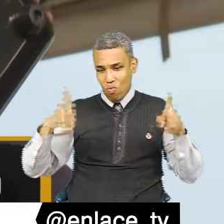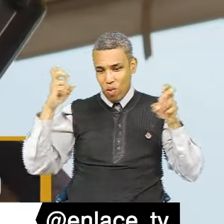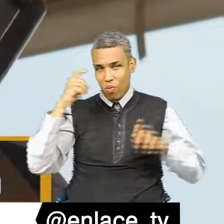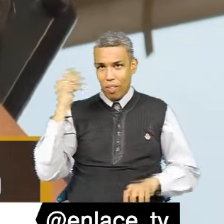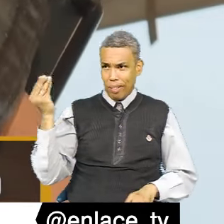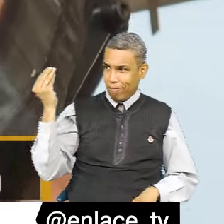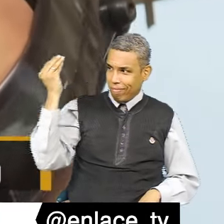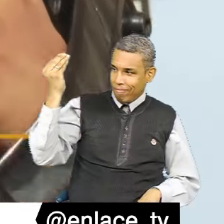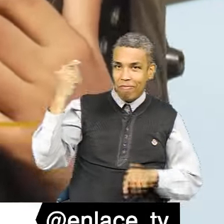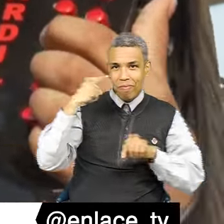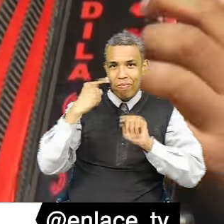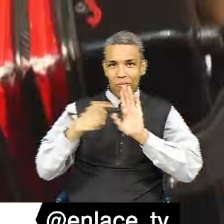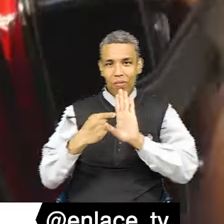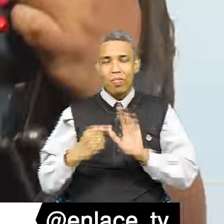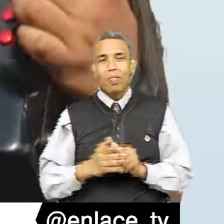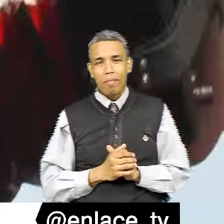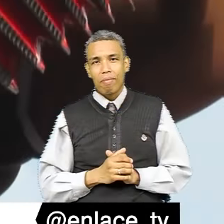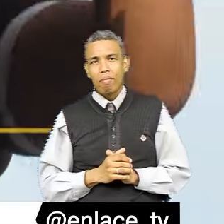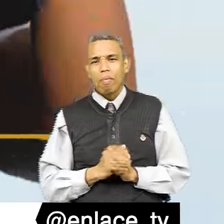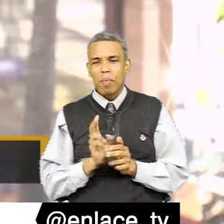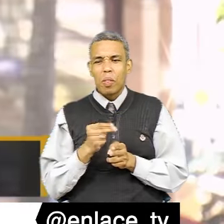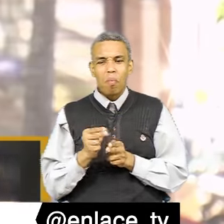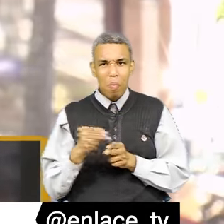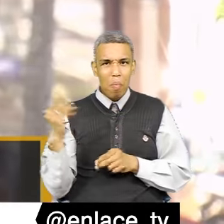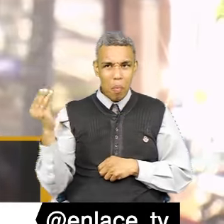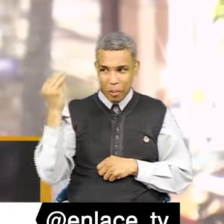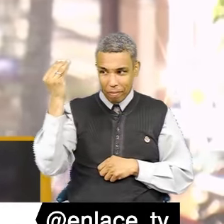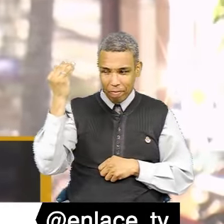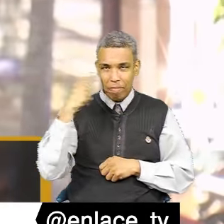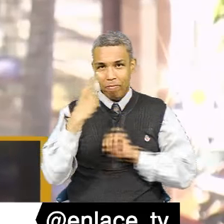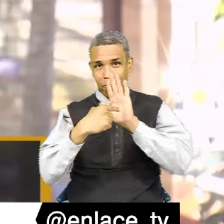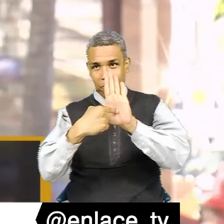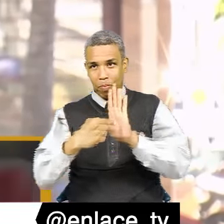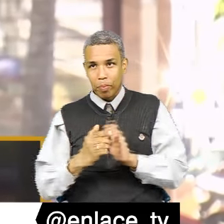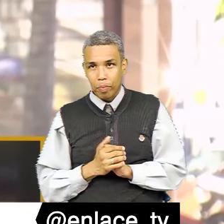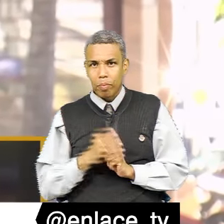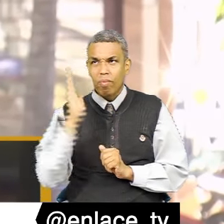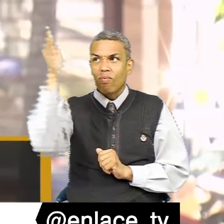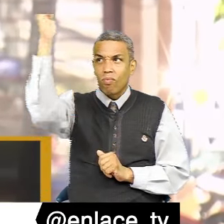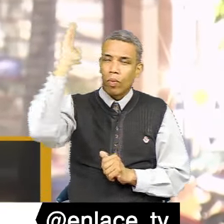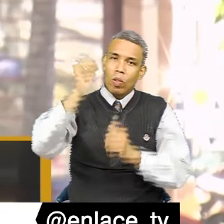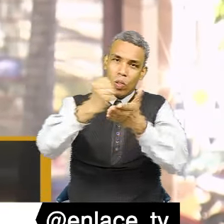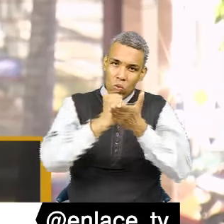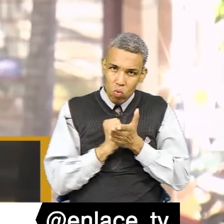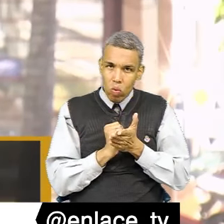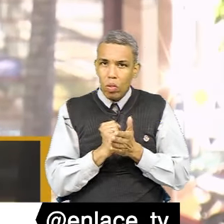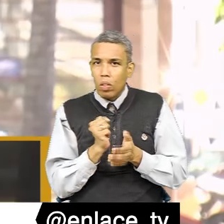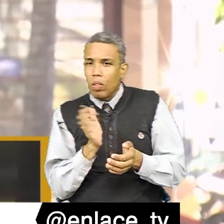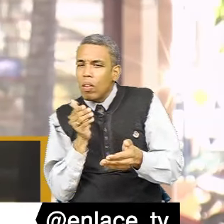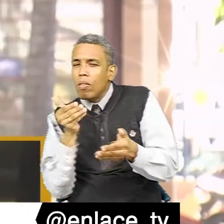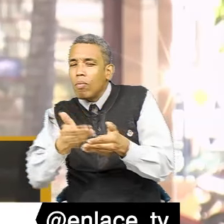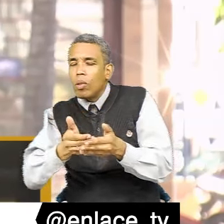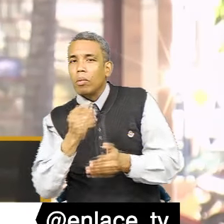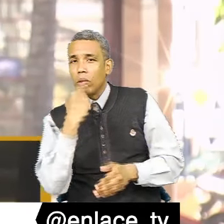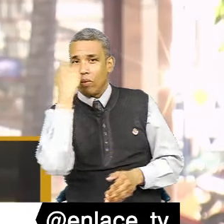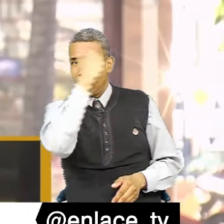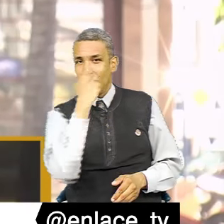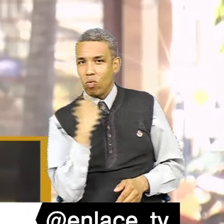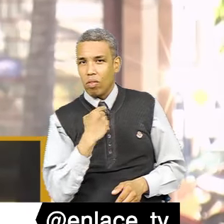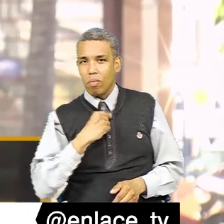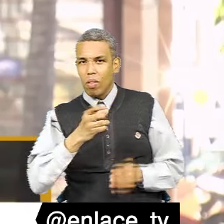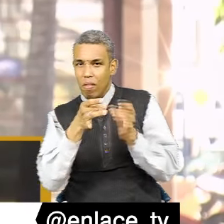un trabajo discográfico que será lanzado en los próximos días. Con el favor de Dios, este trabajo musical sale el próximo 23 de septiembre para